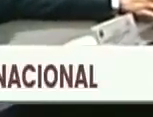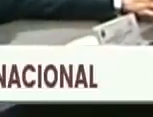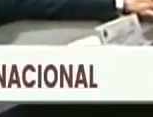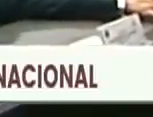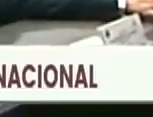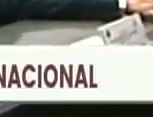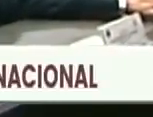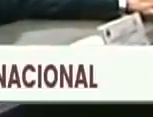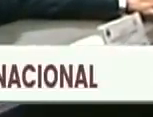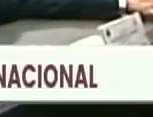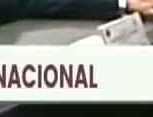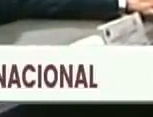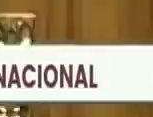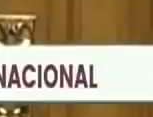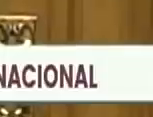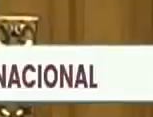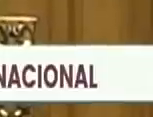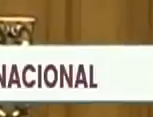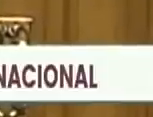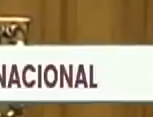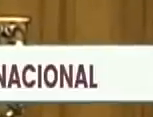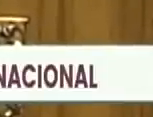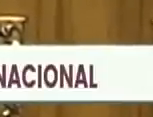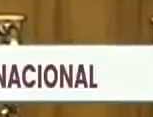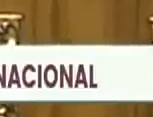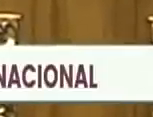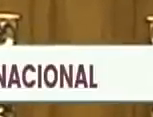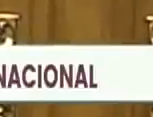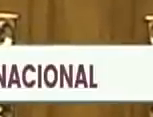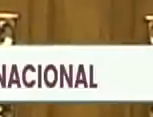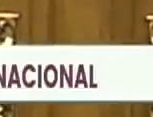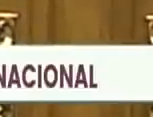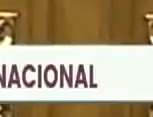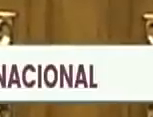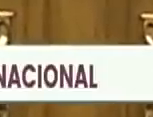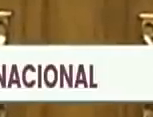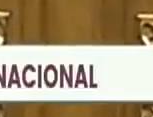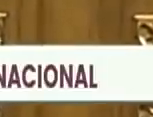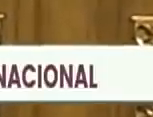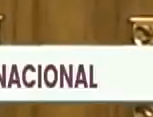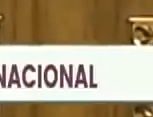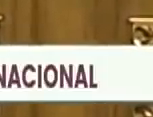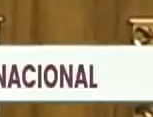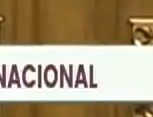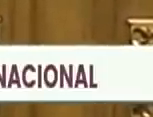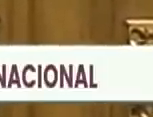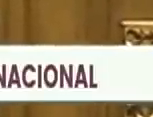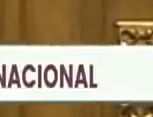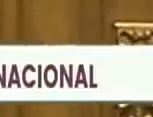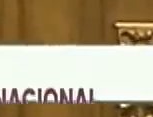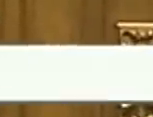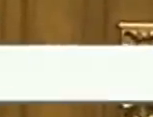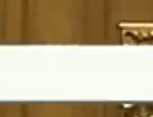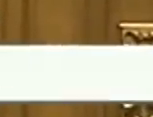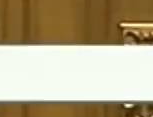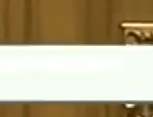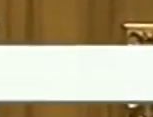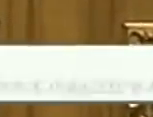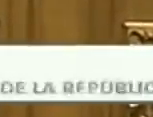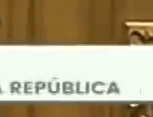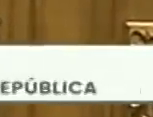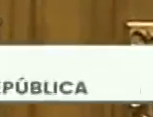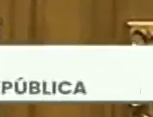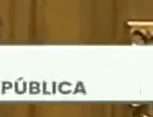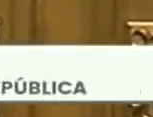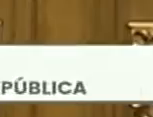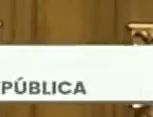Venezuela, realiza el Parlamento venezolano. Diputados, diputadas de este Parlamento soberano de